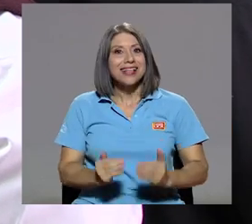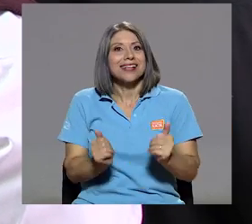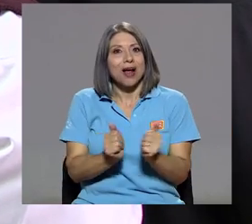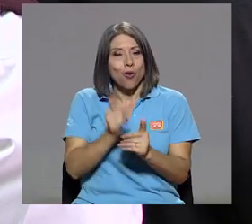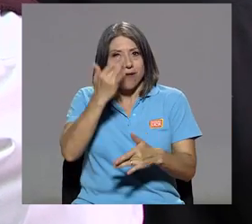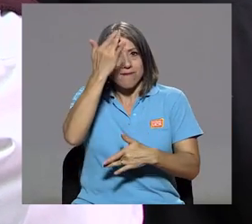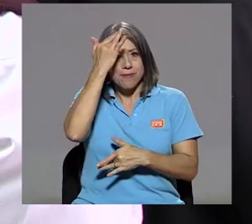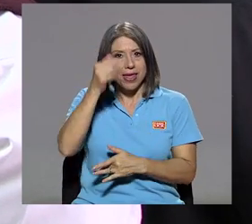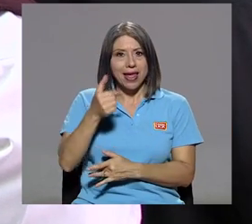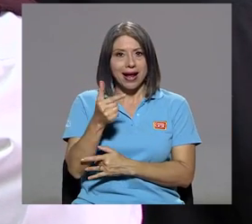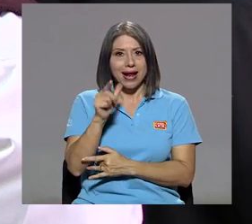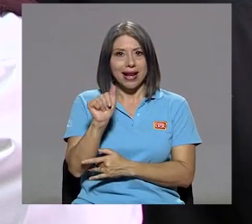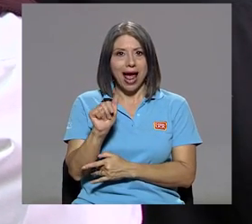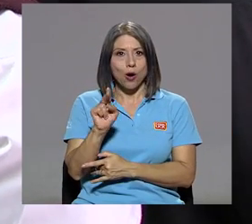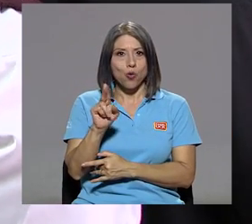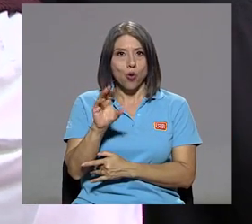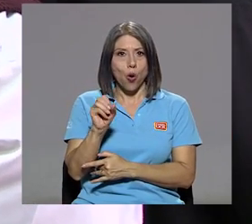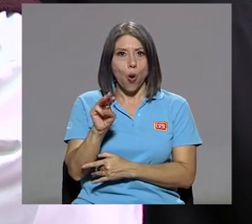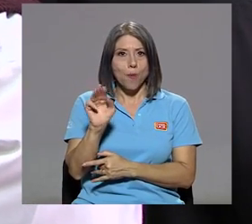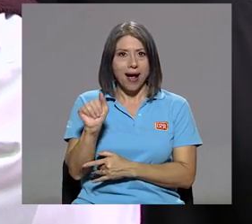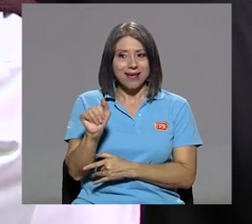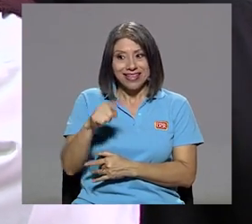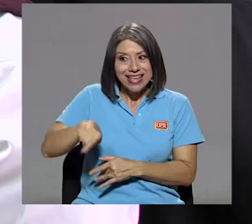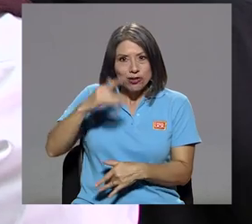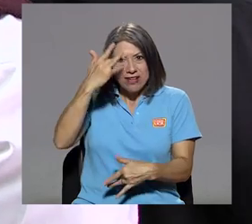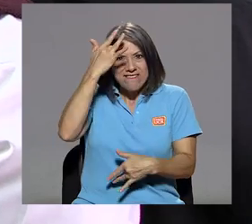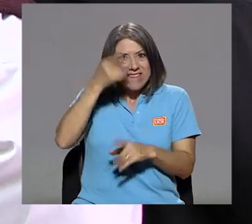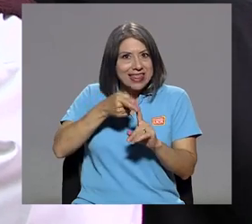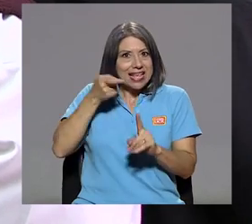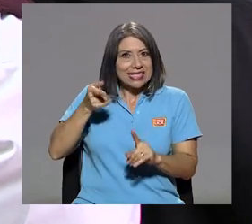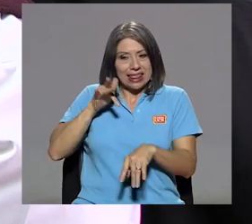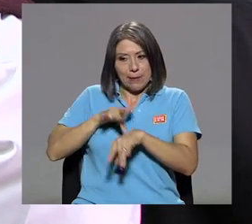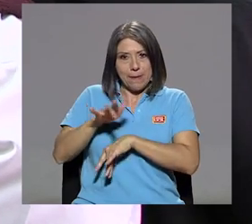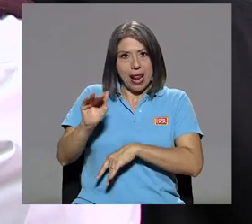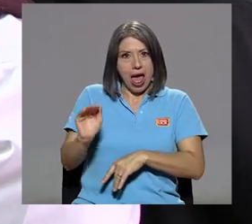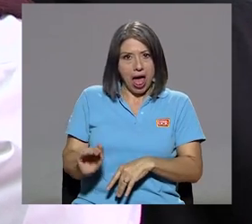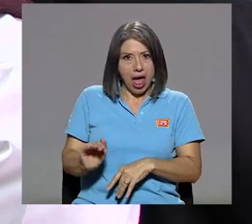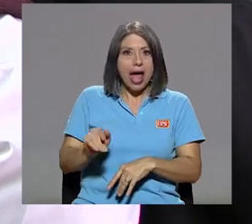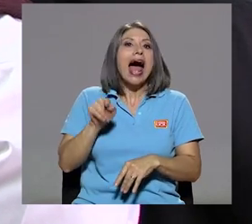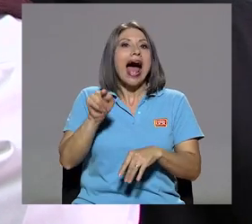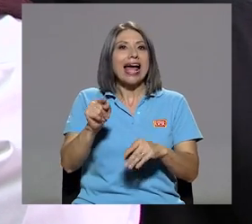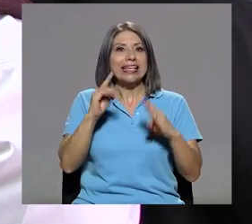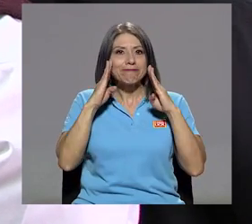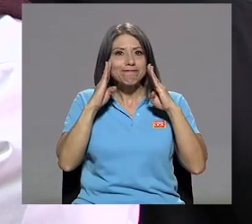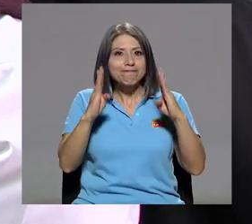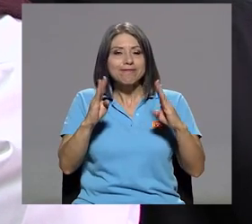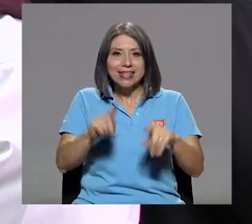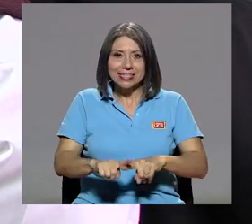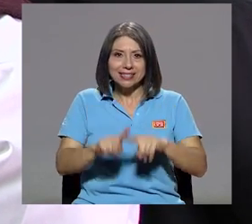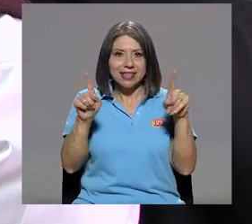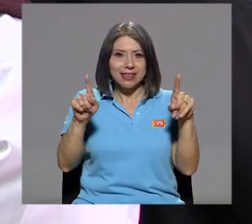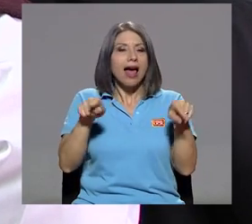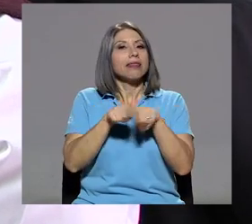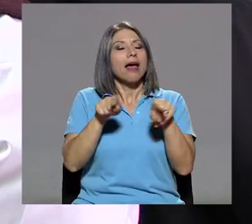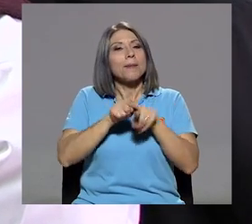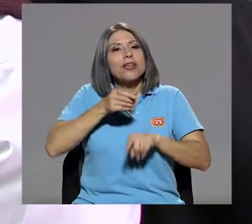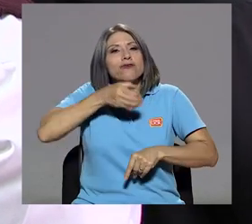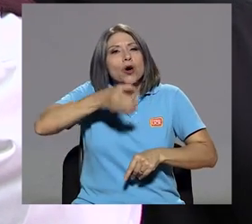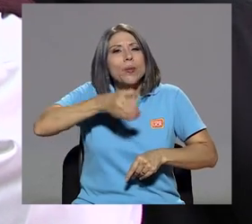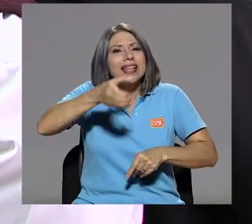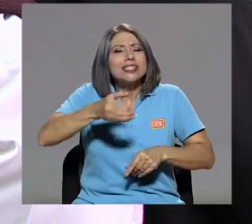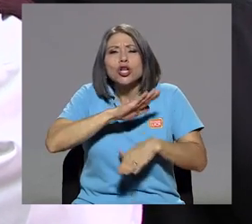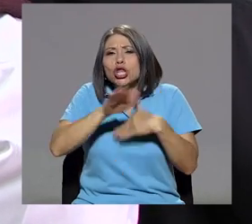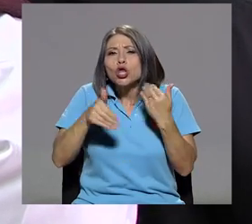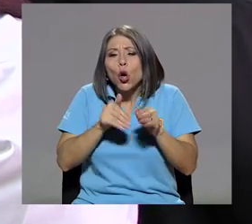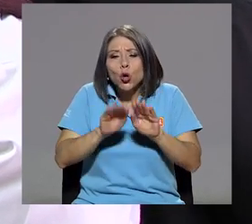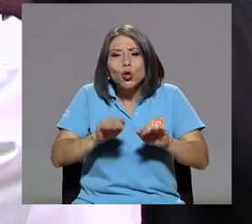vida. Normalmente ahí el manejo es un poquito distinto y entonces también es muy importante como parte de las recomendaciones